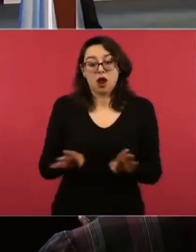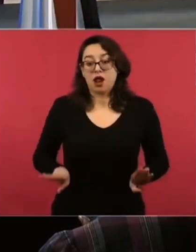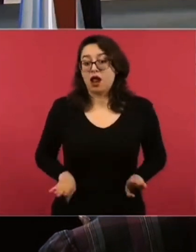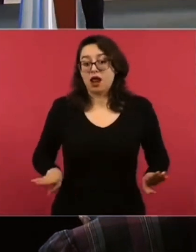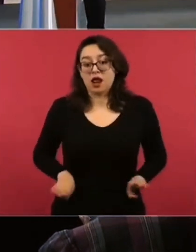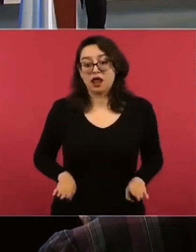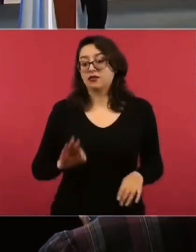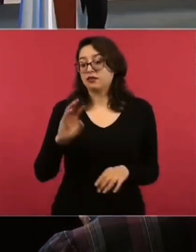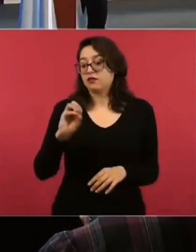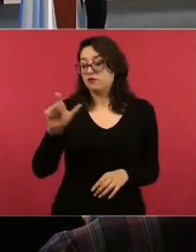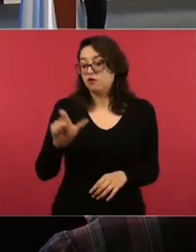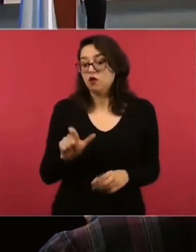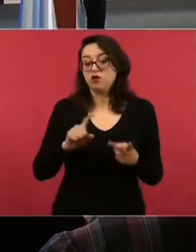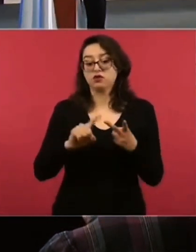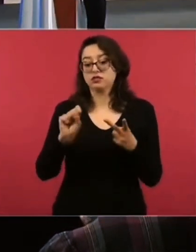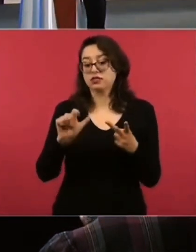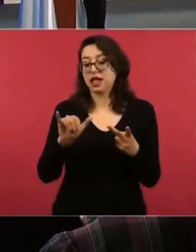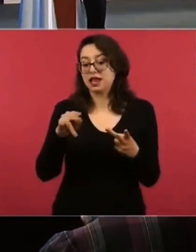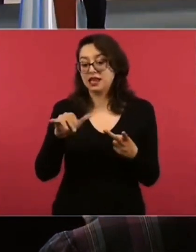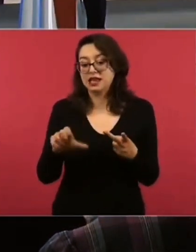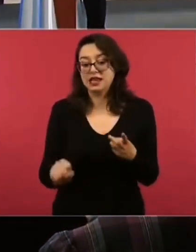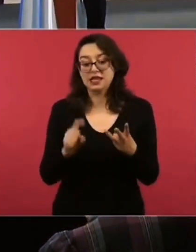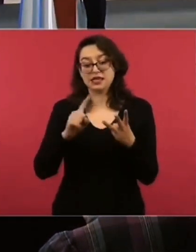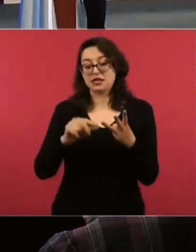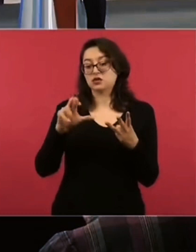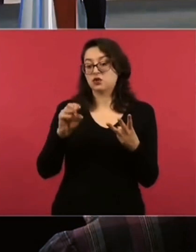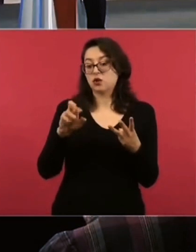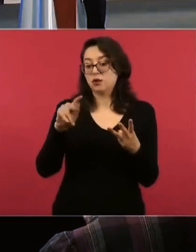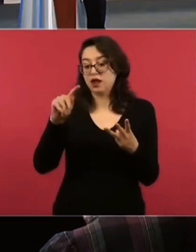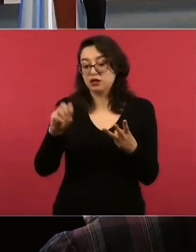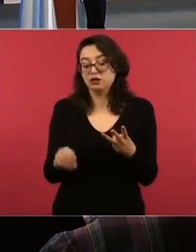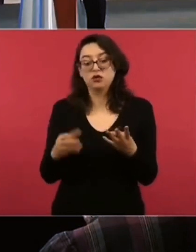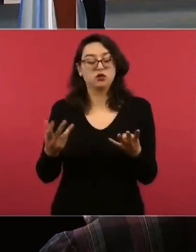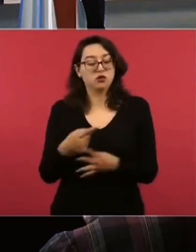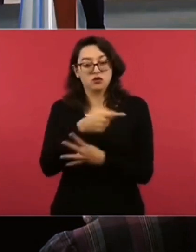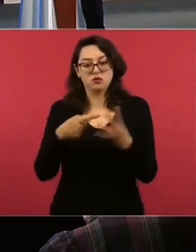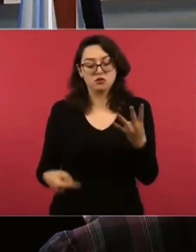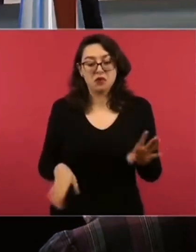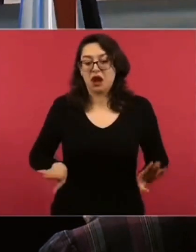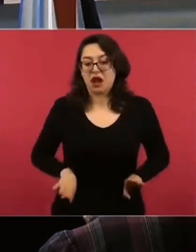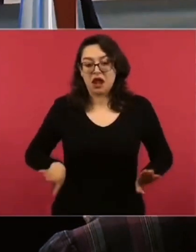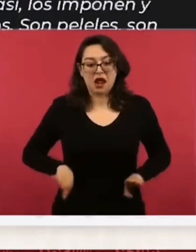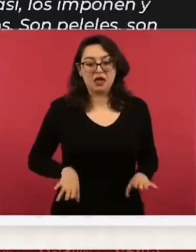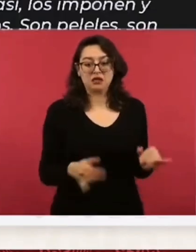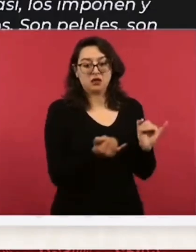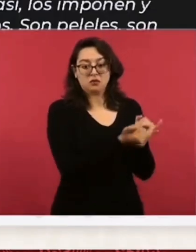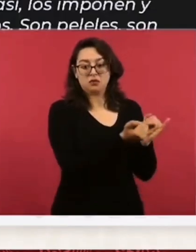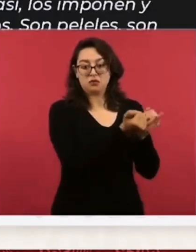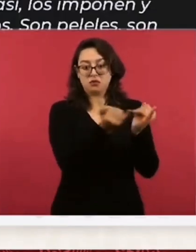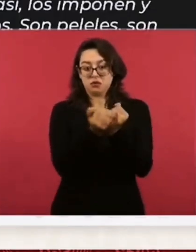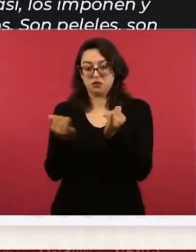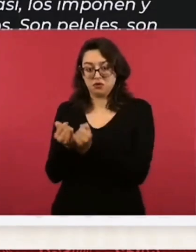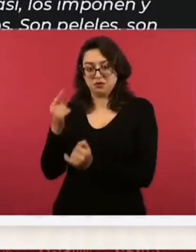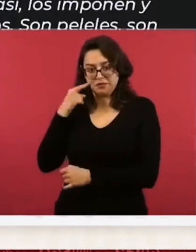es Roberto Hernández. Entonces, entran así, los imponen